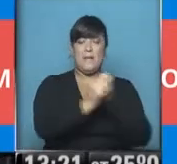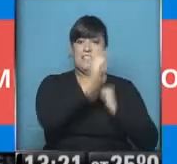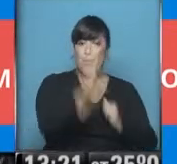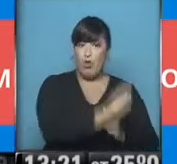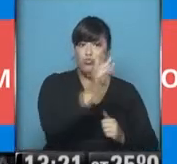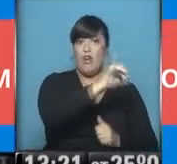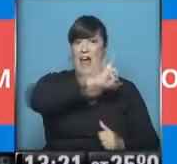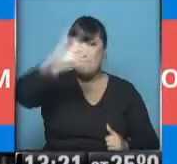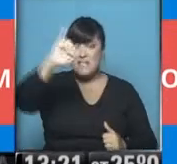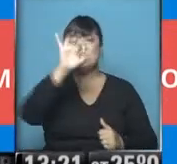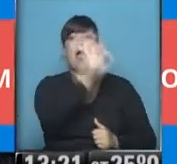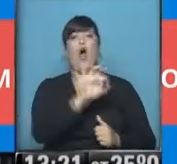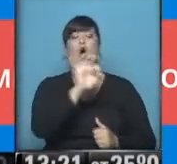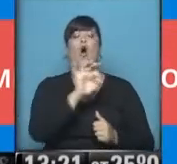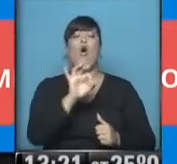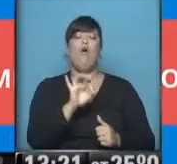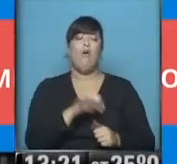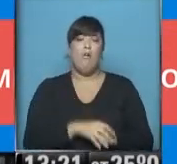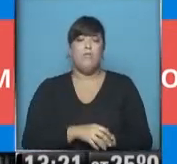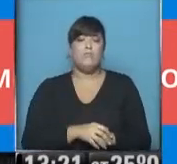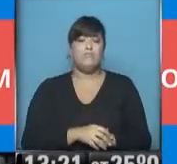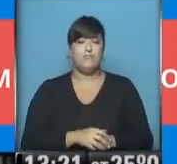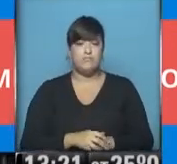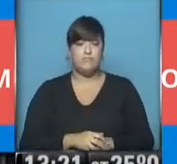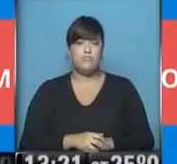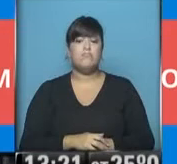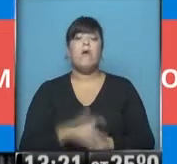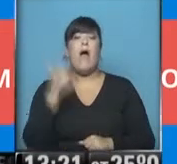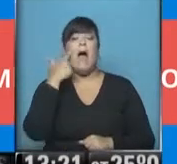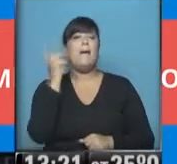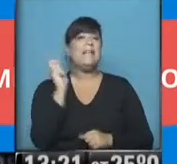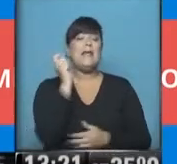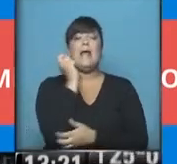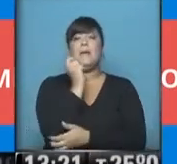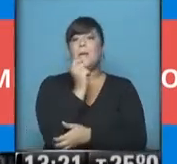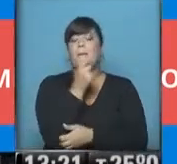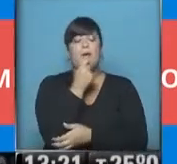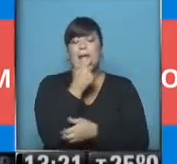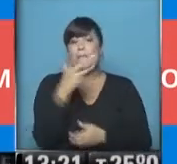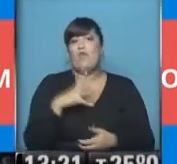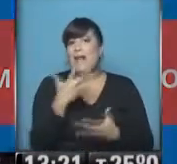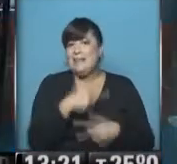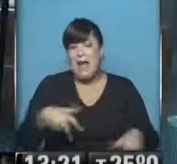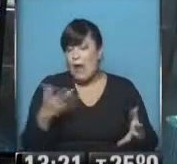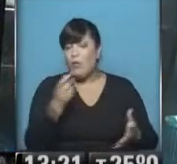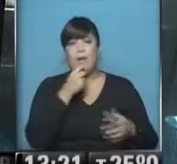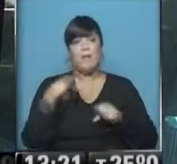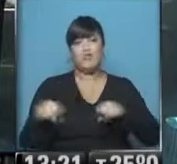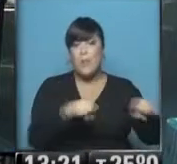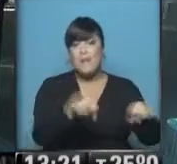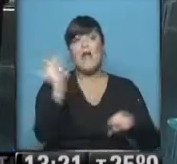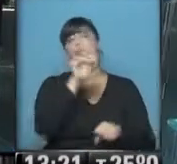o también las comercializadoras quienes en los lugares donde puede haber algún supermercado